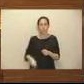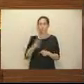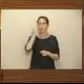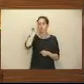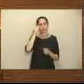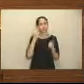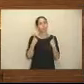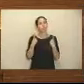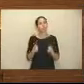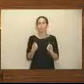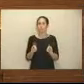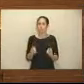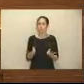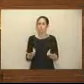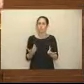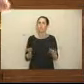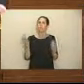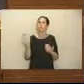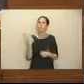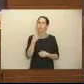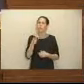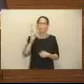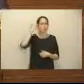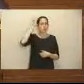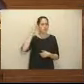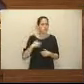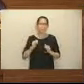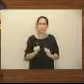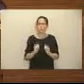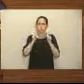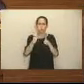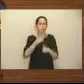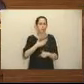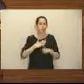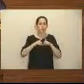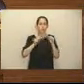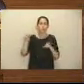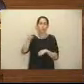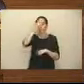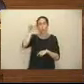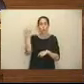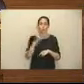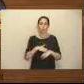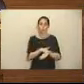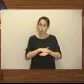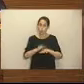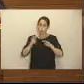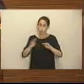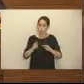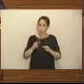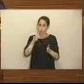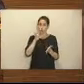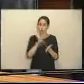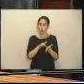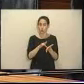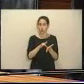es que, siendo, como usted lo anunciaba, una iniciativa pionera en Asturias, yo creo que se le ha olvidado que su Gobierno puso en marcha durante los